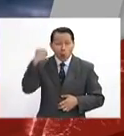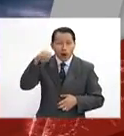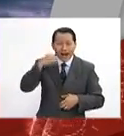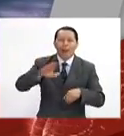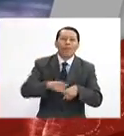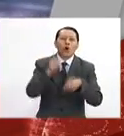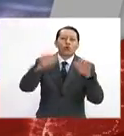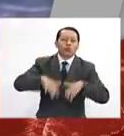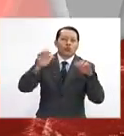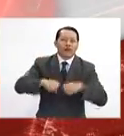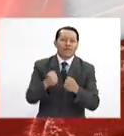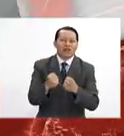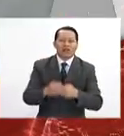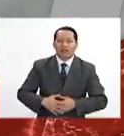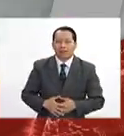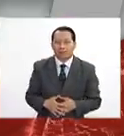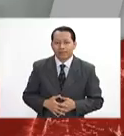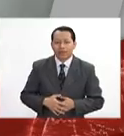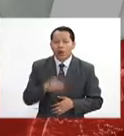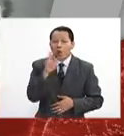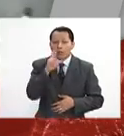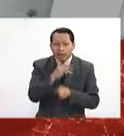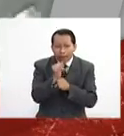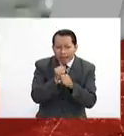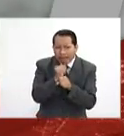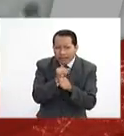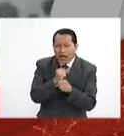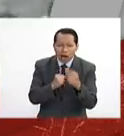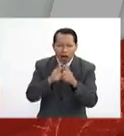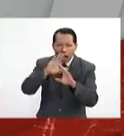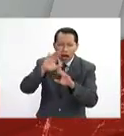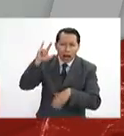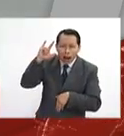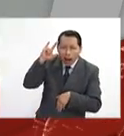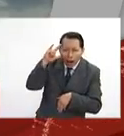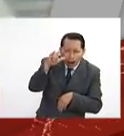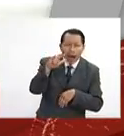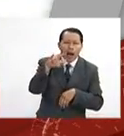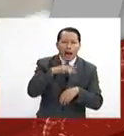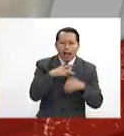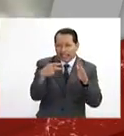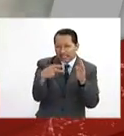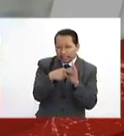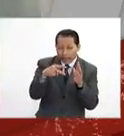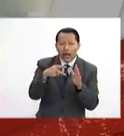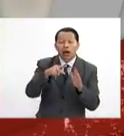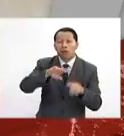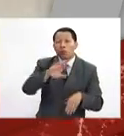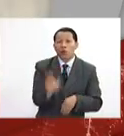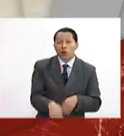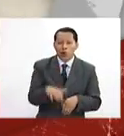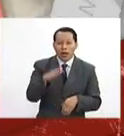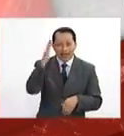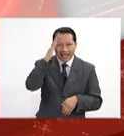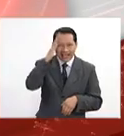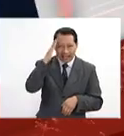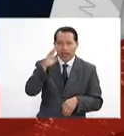las fuertes lluvias. Rusia investiga si uno de sus ataques aéreos en Siria mató al líder del Estado